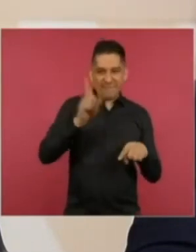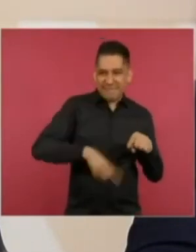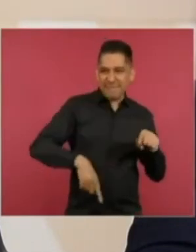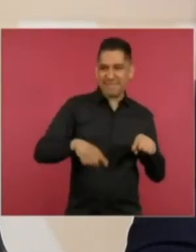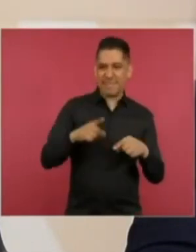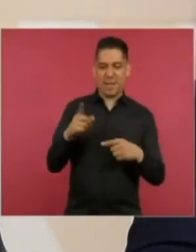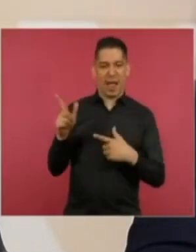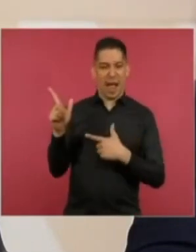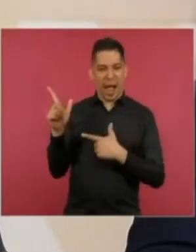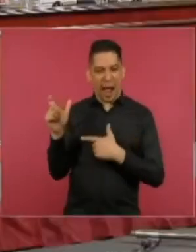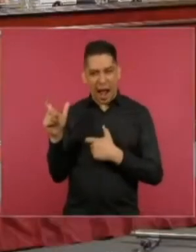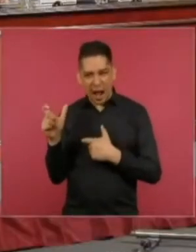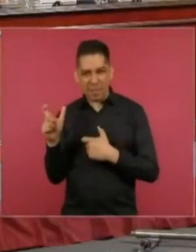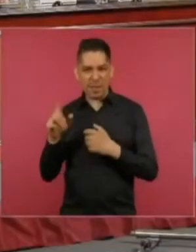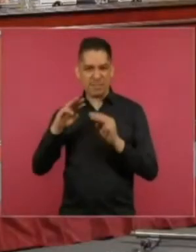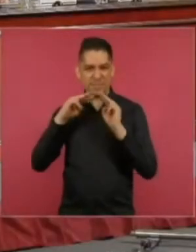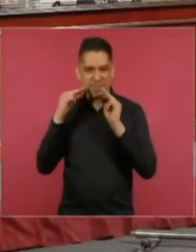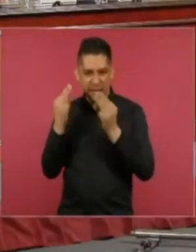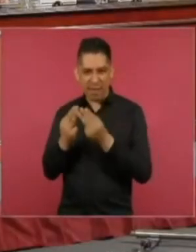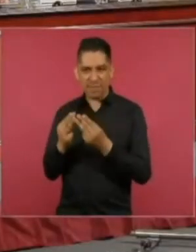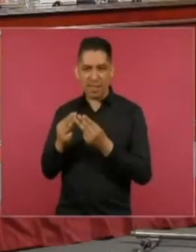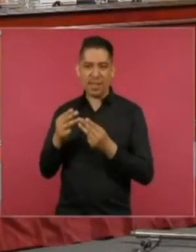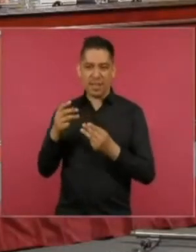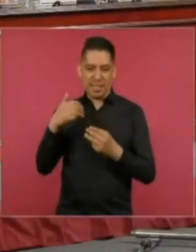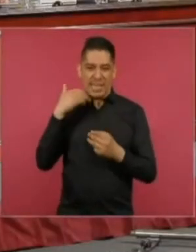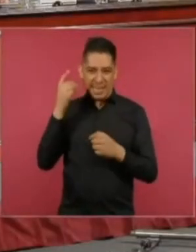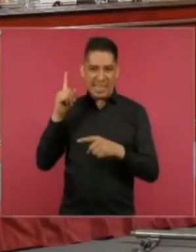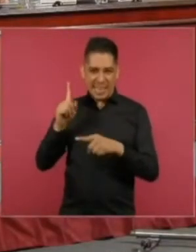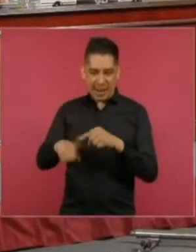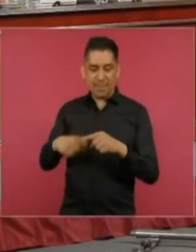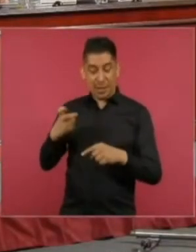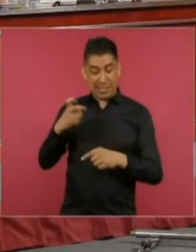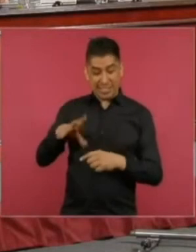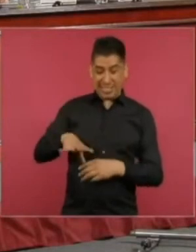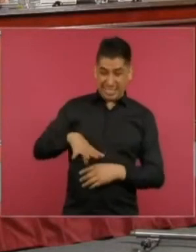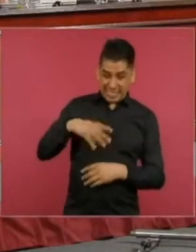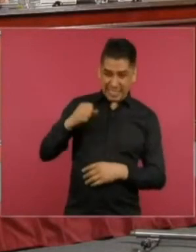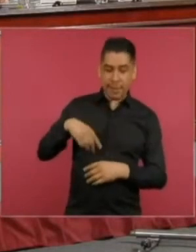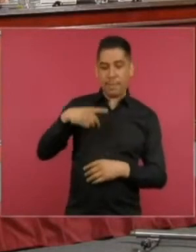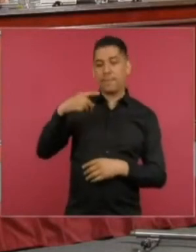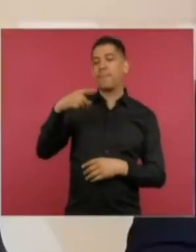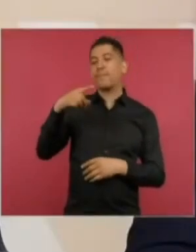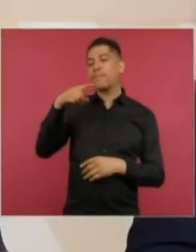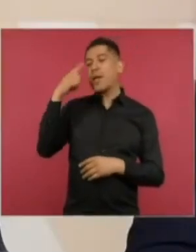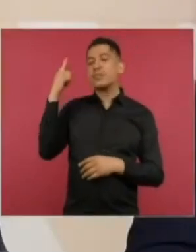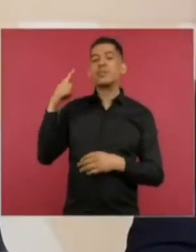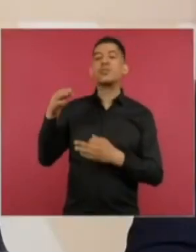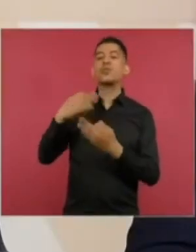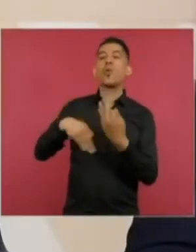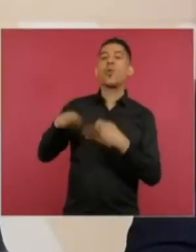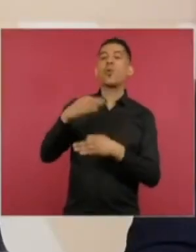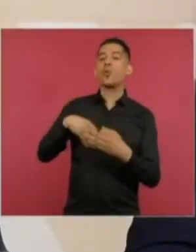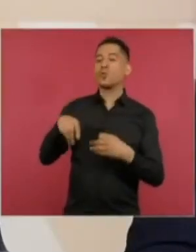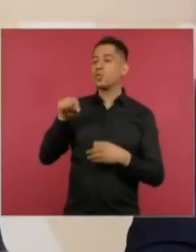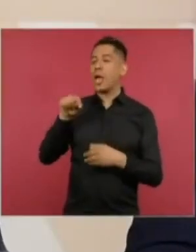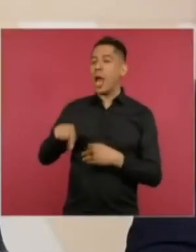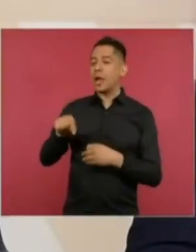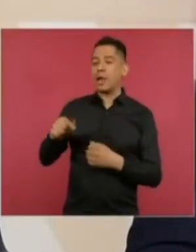a los narcotraficantes como parte de nuestra lucha para acabar con cada eslabón de la cadena del